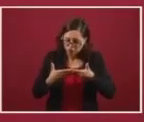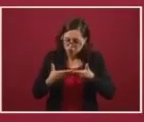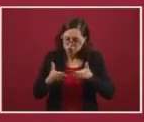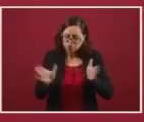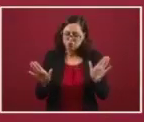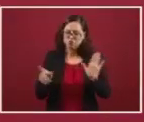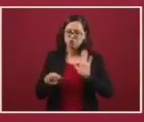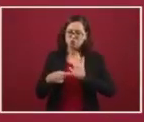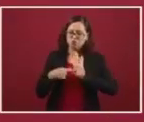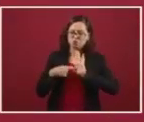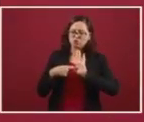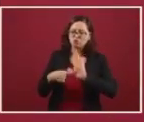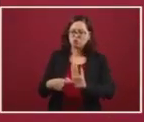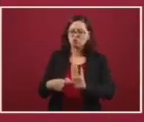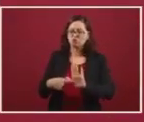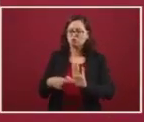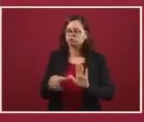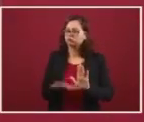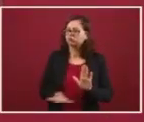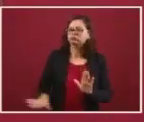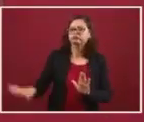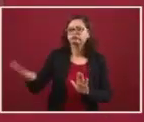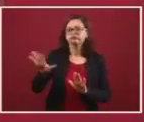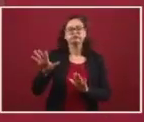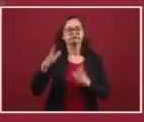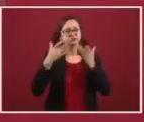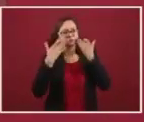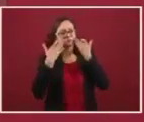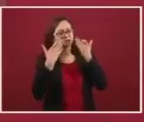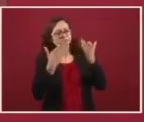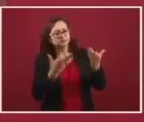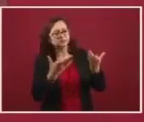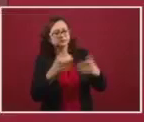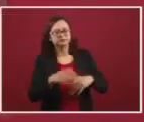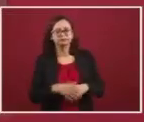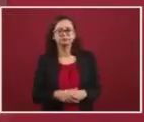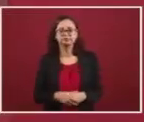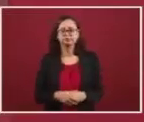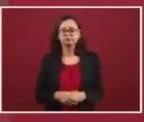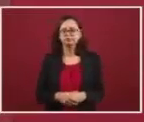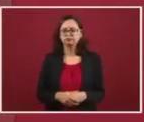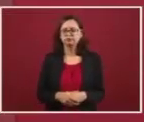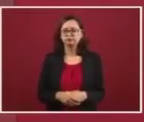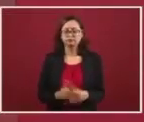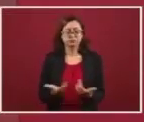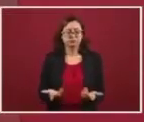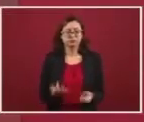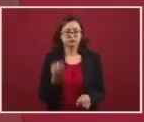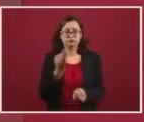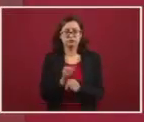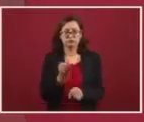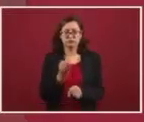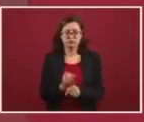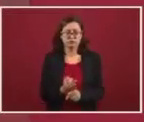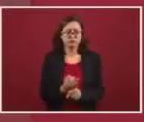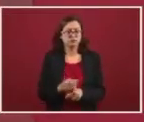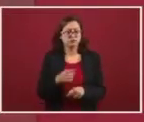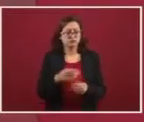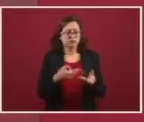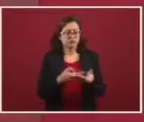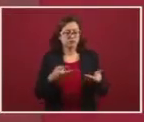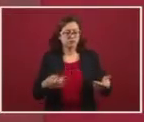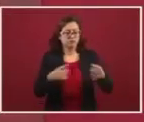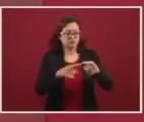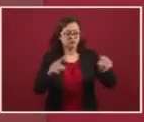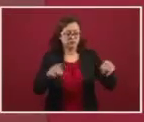es de dominio público. Aquí se entrega un predio y hay el compromiso de que se